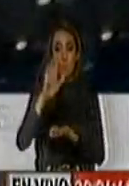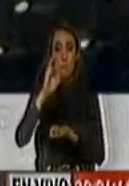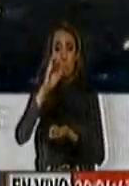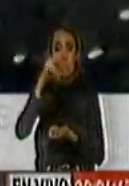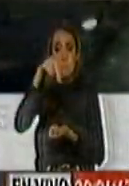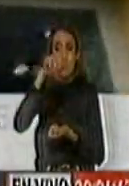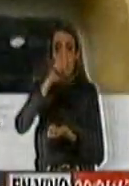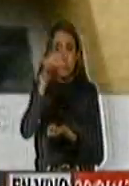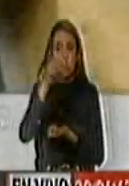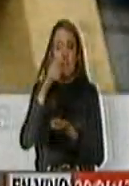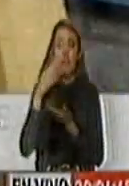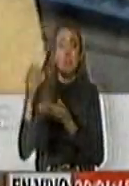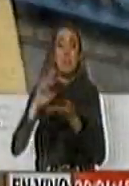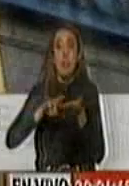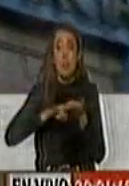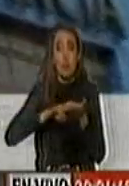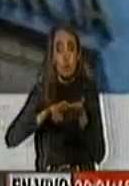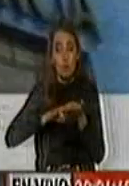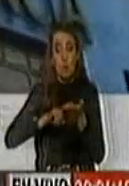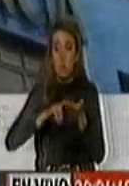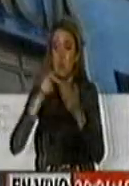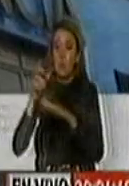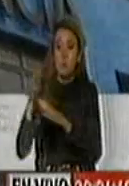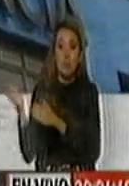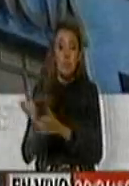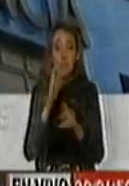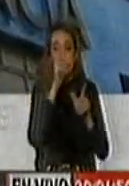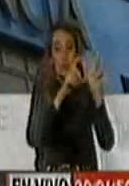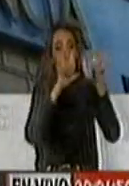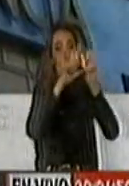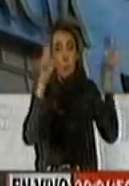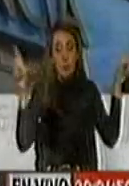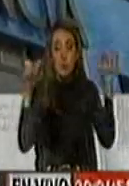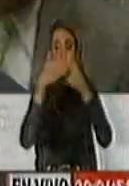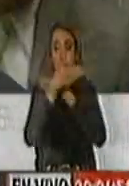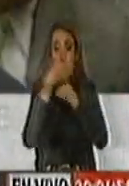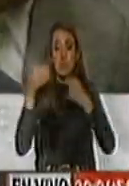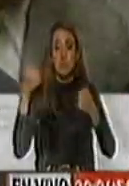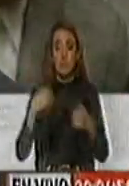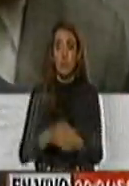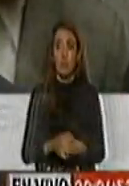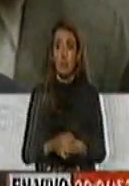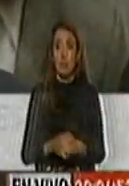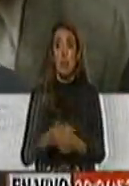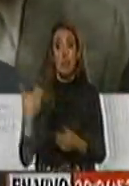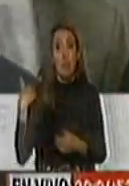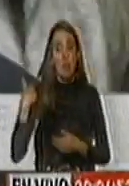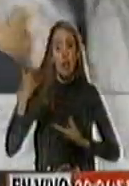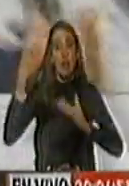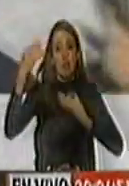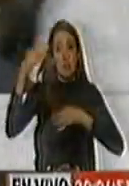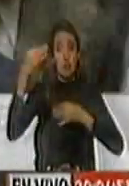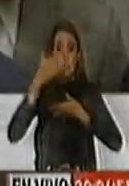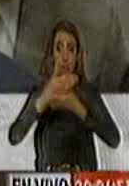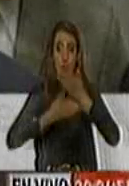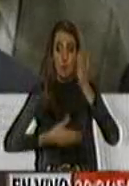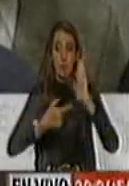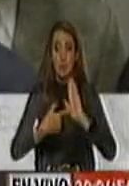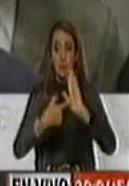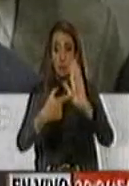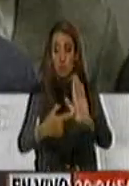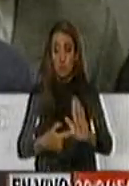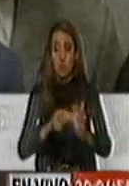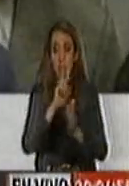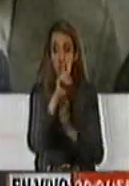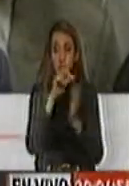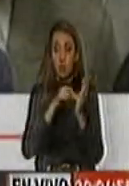detalla cada una de las reuniones que mantuvo con personas relacionadas a empresas particulares. Existen documentos que se recaba información desde